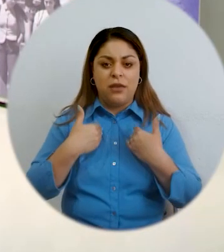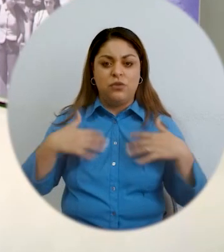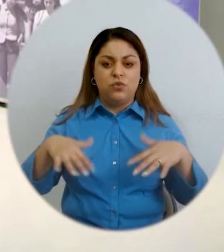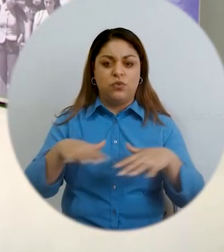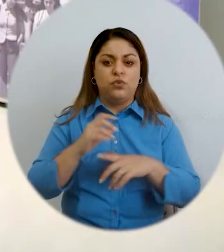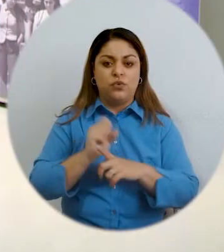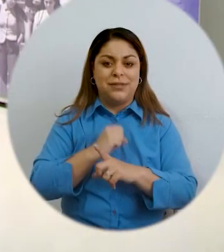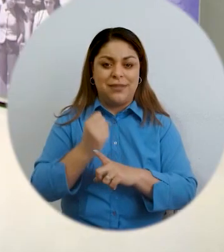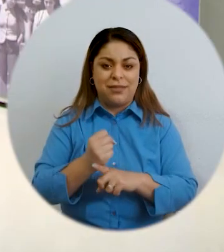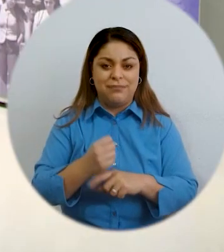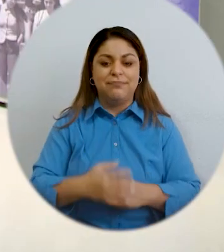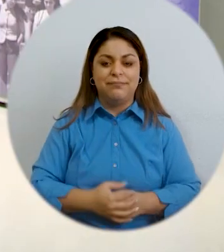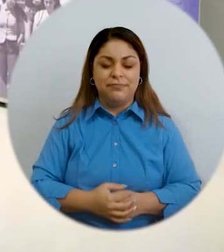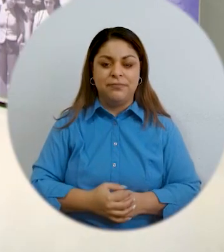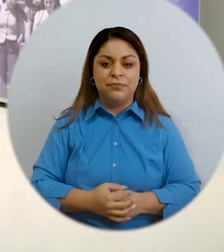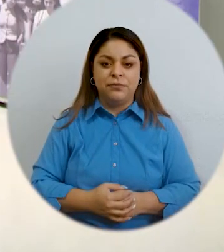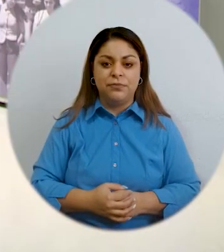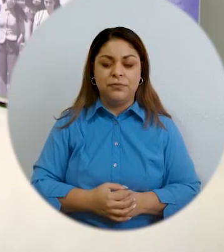sociedad.